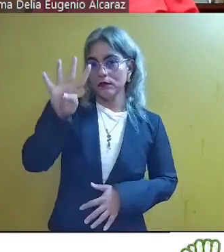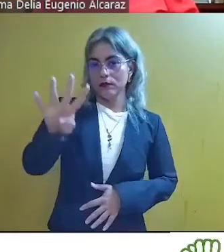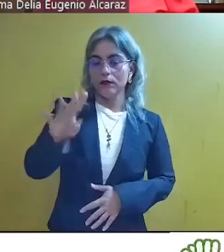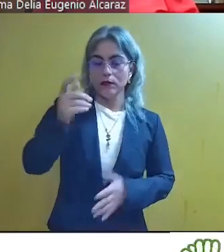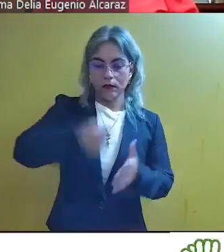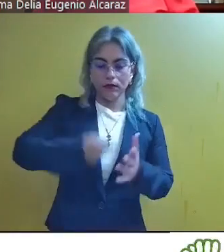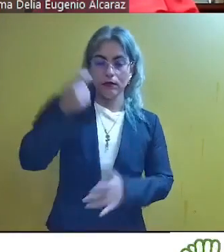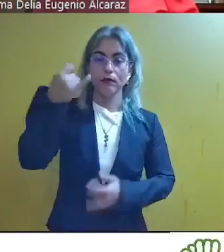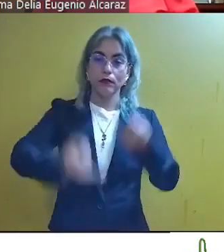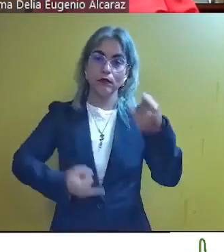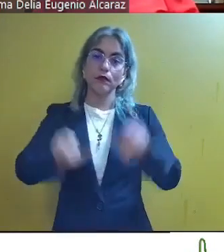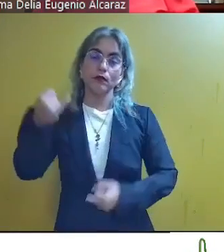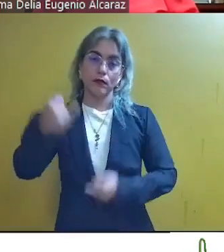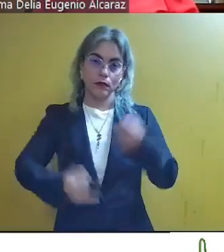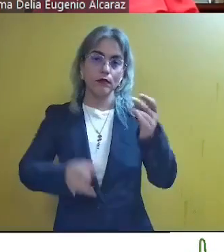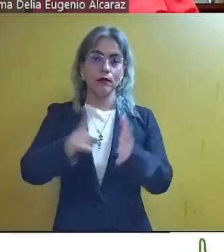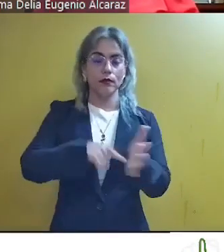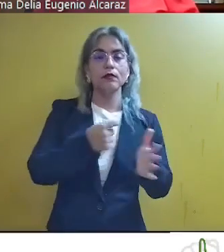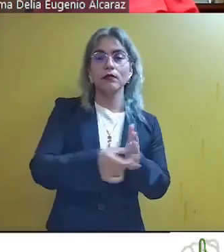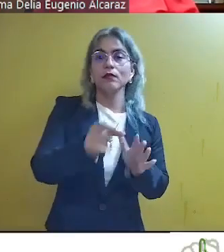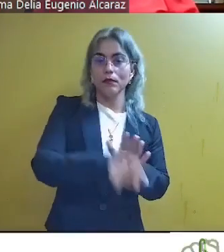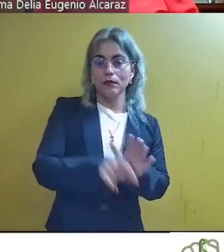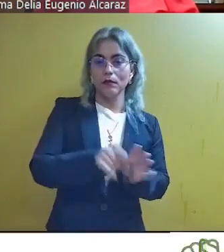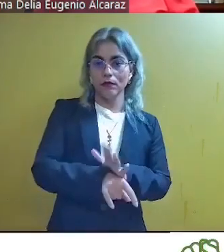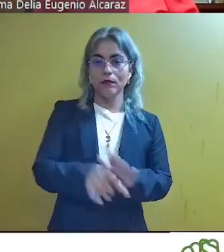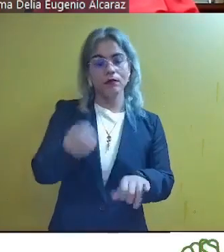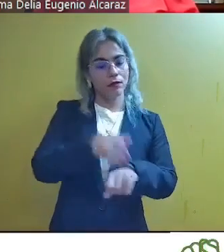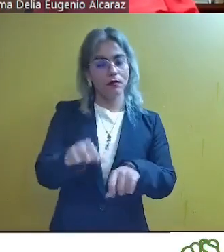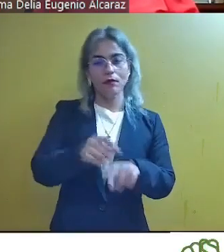este Tribunal Electoral en el expediente TE/GEC